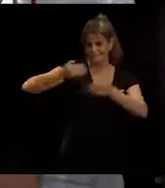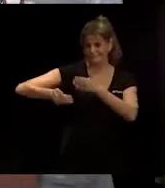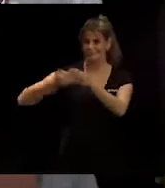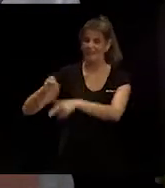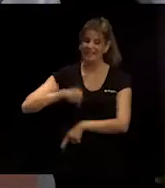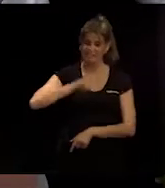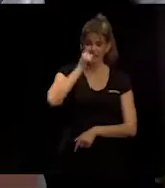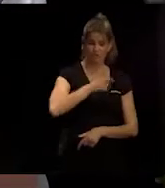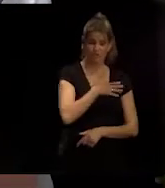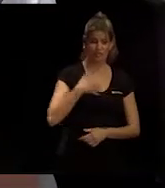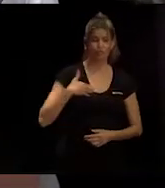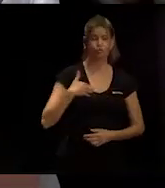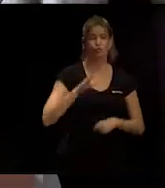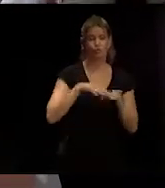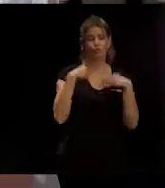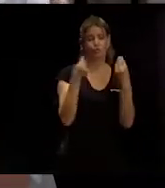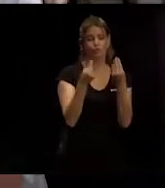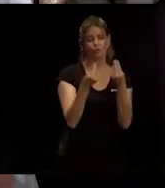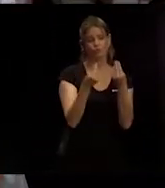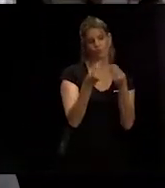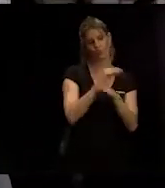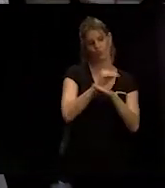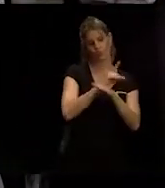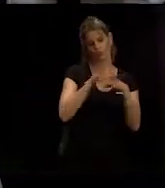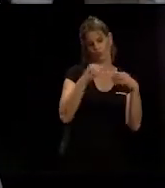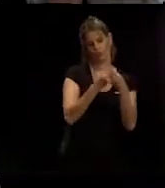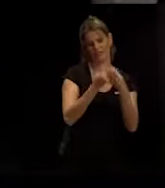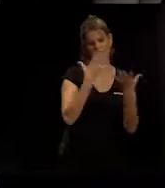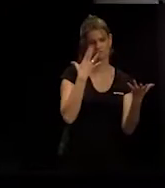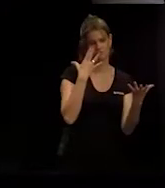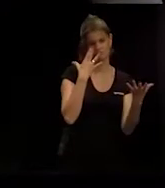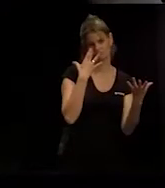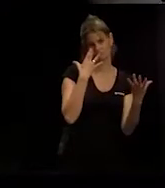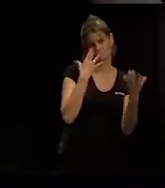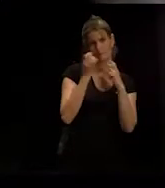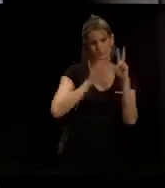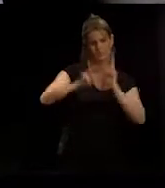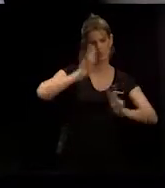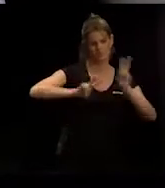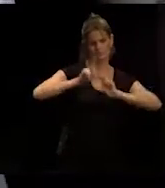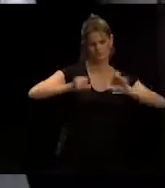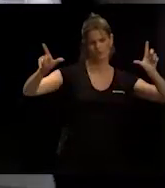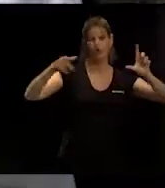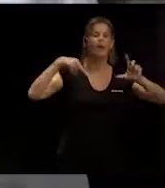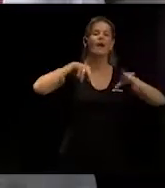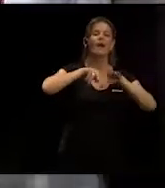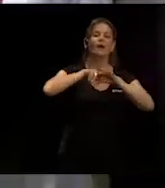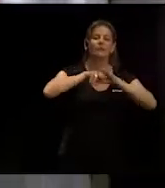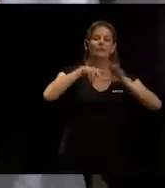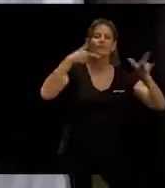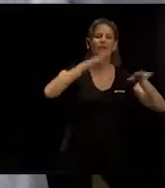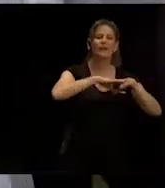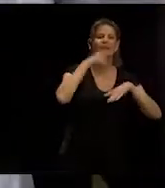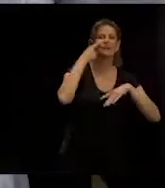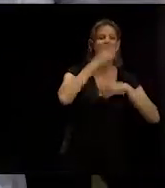este año publicar un documental. Queremos tener ahí un documento gráfico de cómo se hizo todo. Entonces, afortunadamente, como